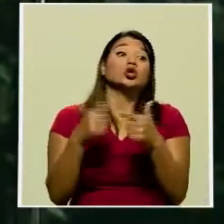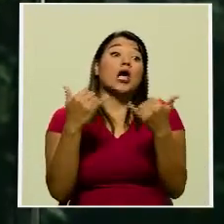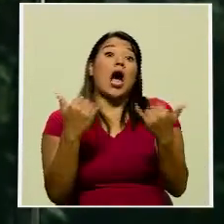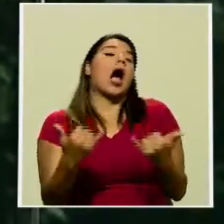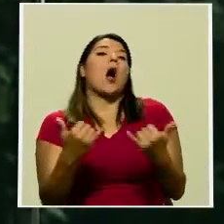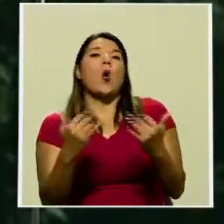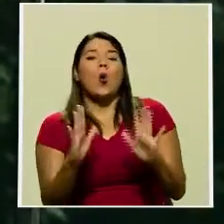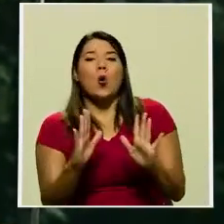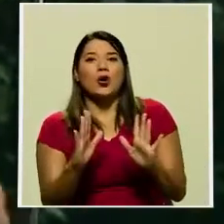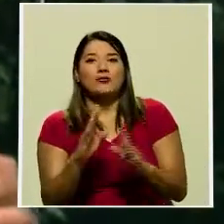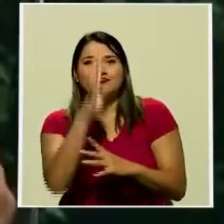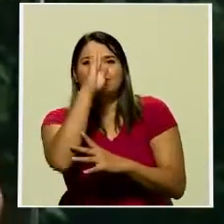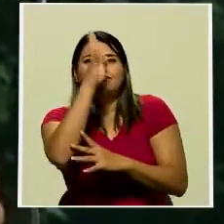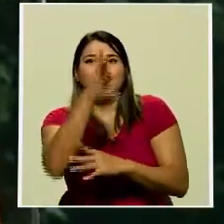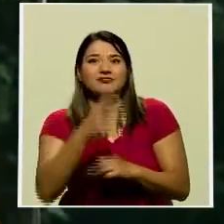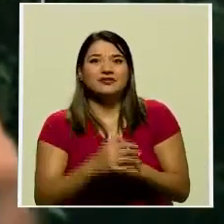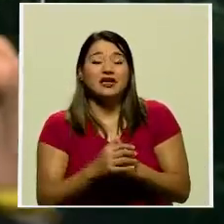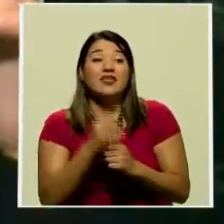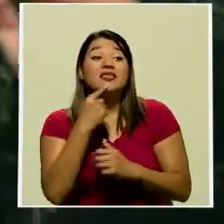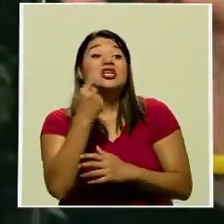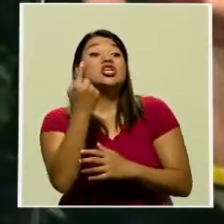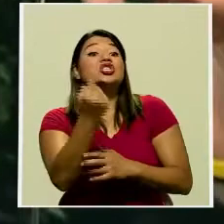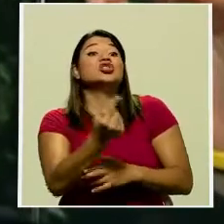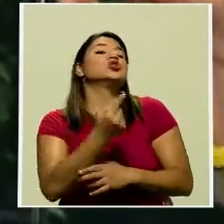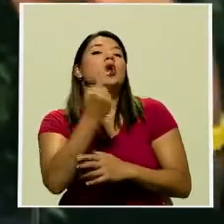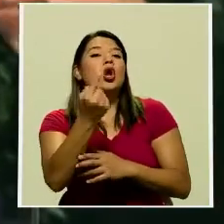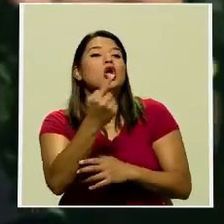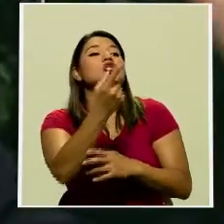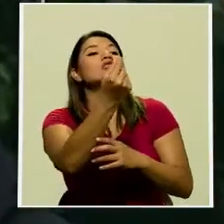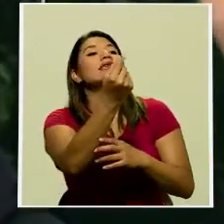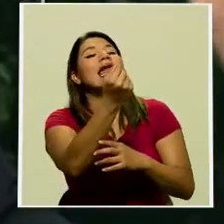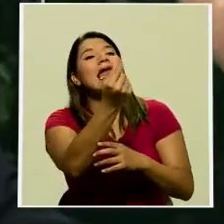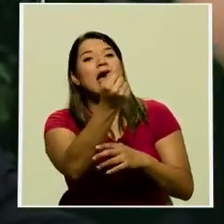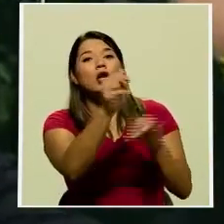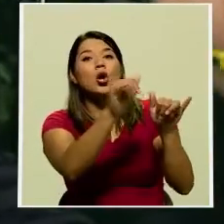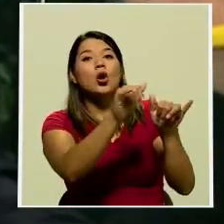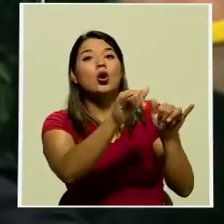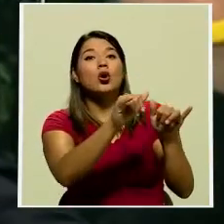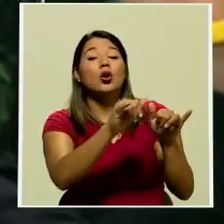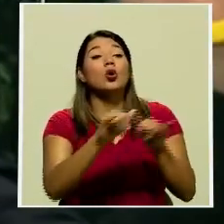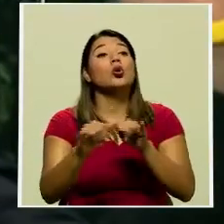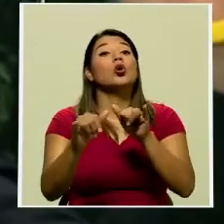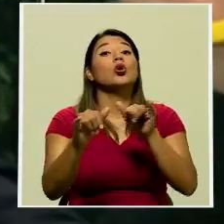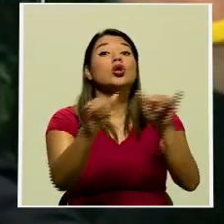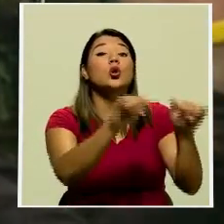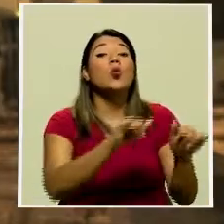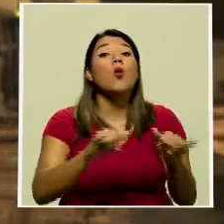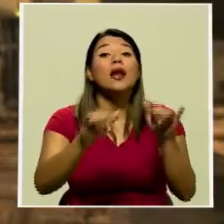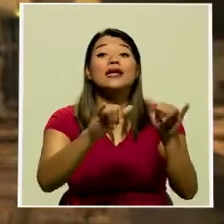gallina que quieren hacer de que solo se le aplica el salario global a los que no le sube el salario.